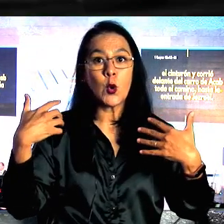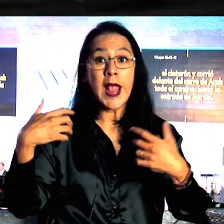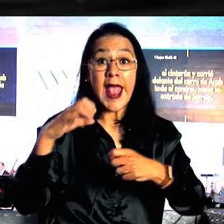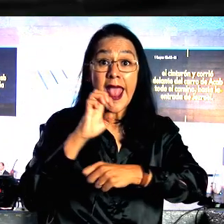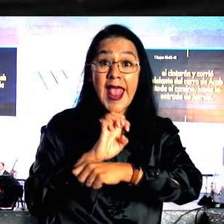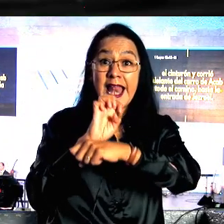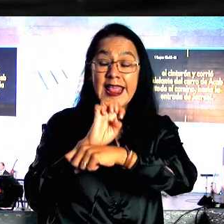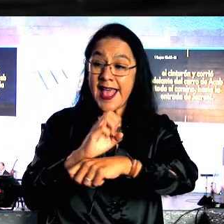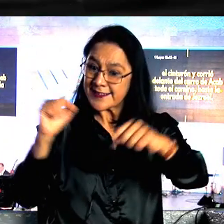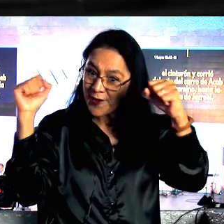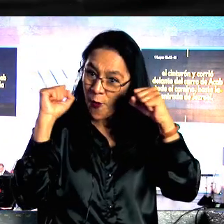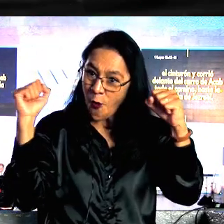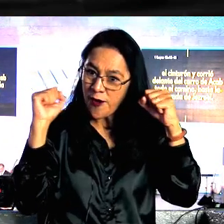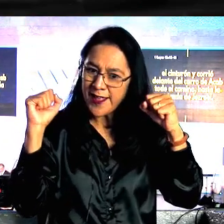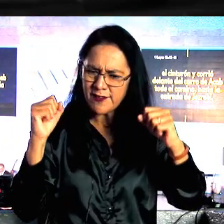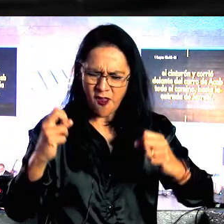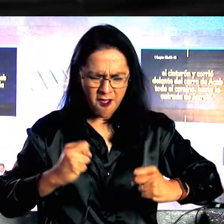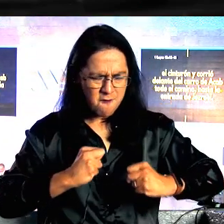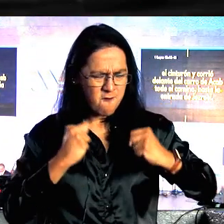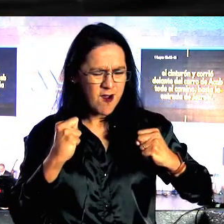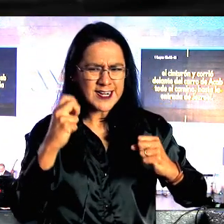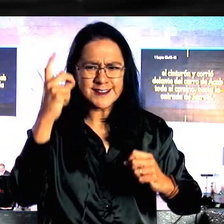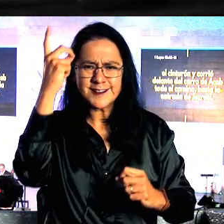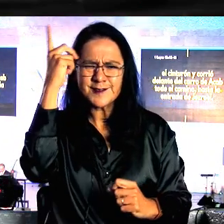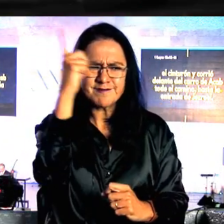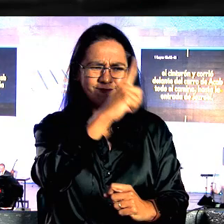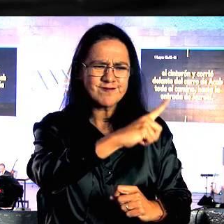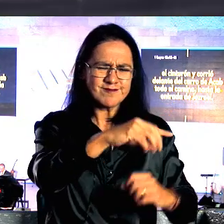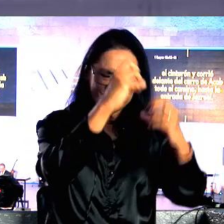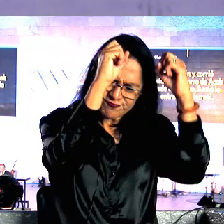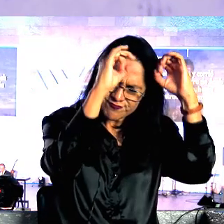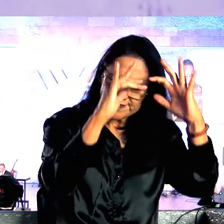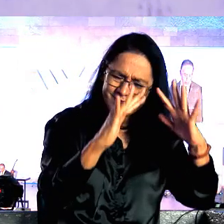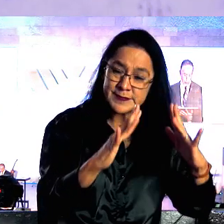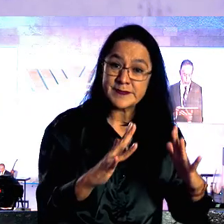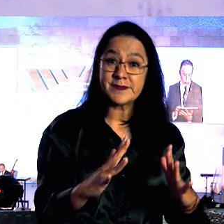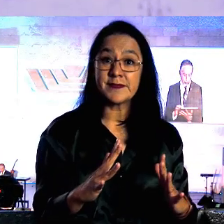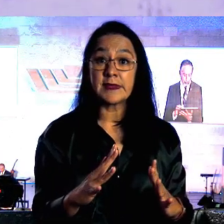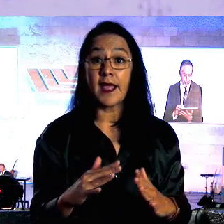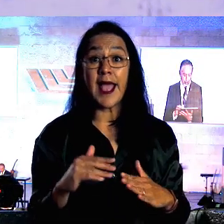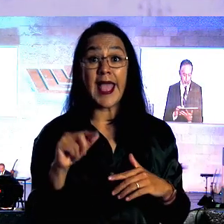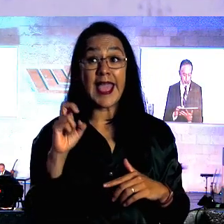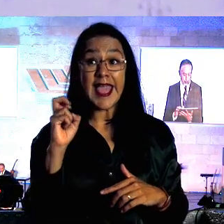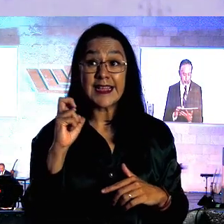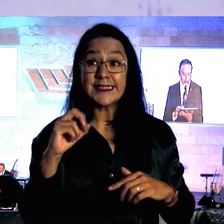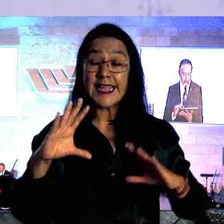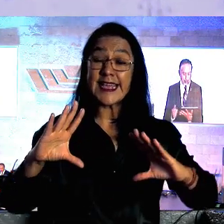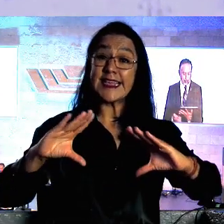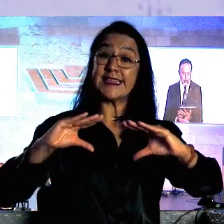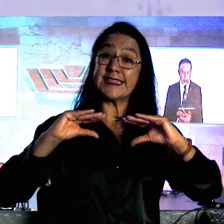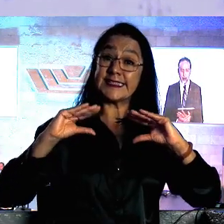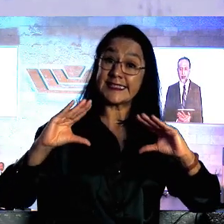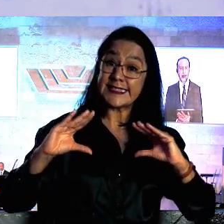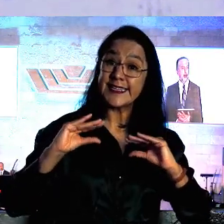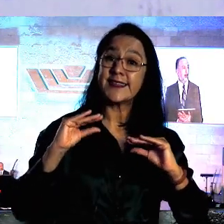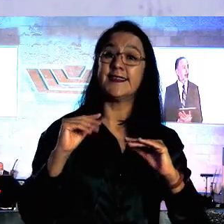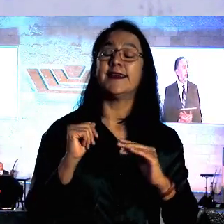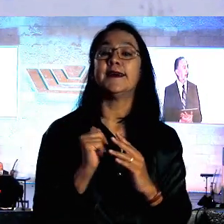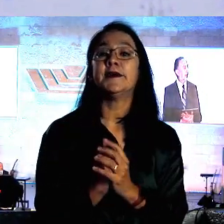carro imagínate así que yo creo que eso nos enseña que